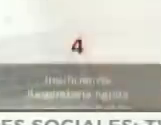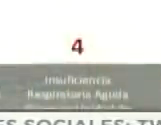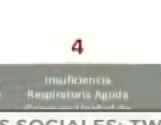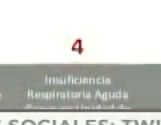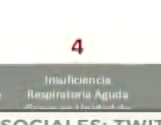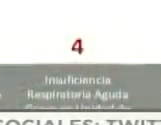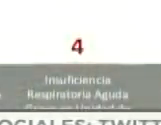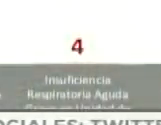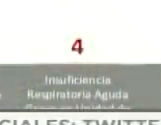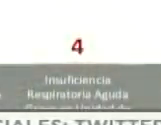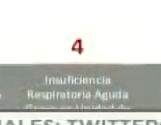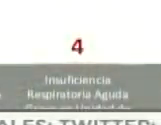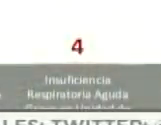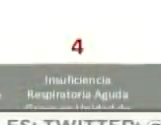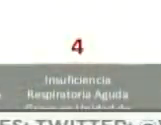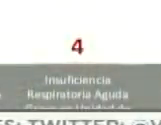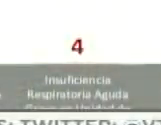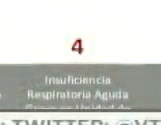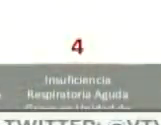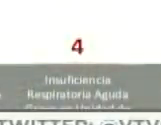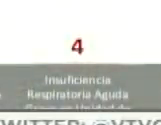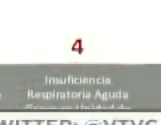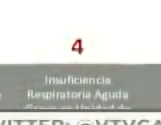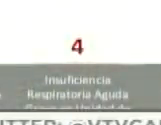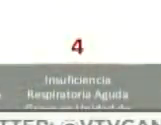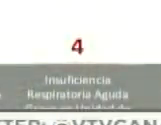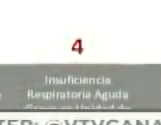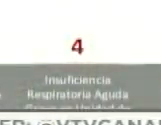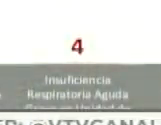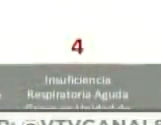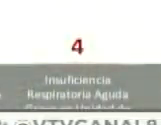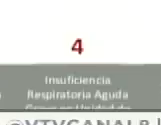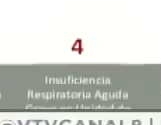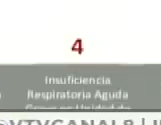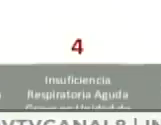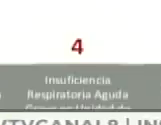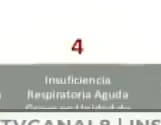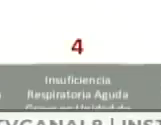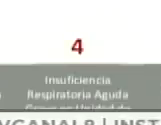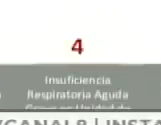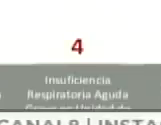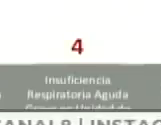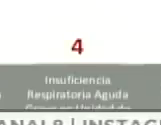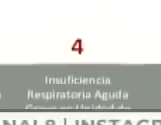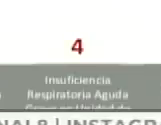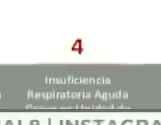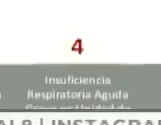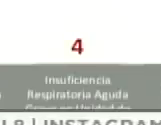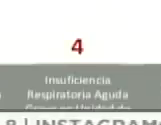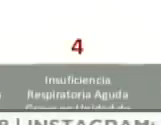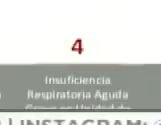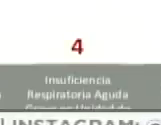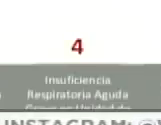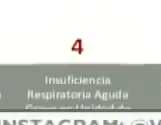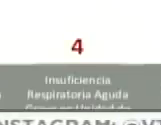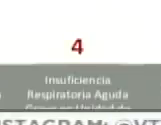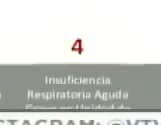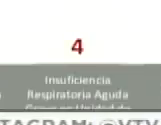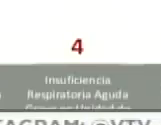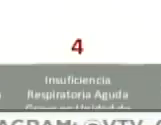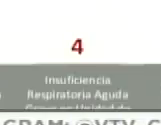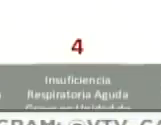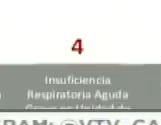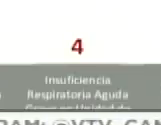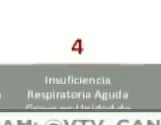centinelas. 108 presentan insuficiencia respiratoria aguda leve, 3 presentan insuficiencia